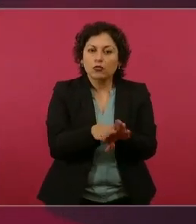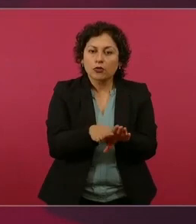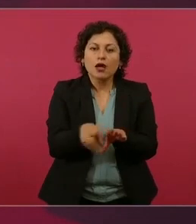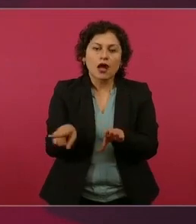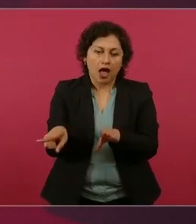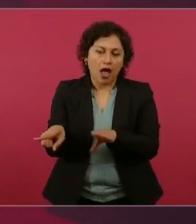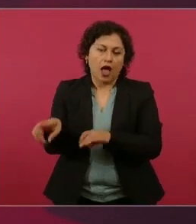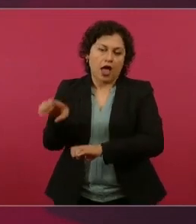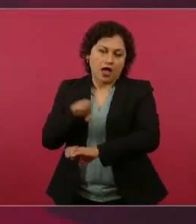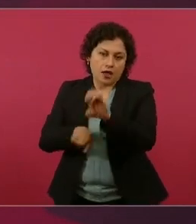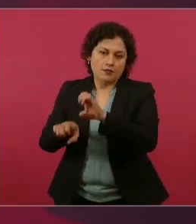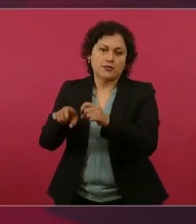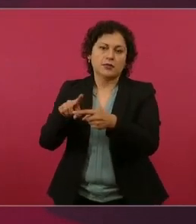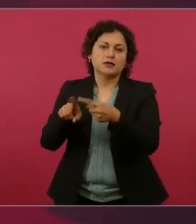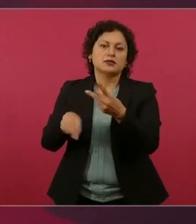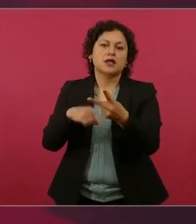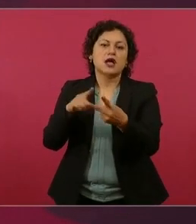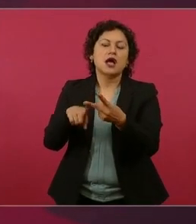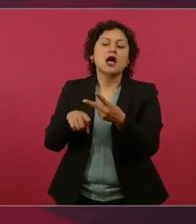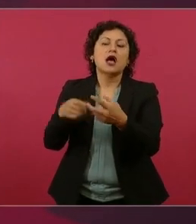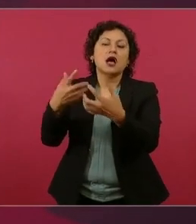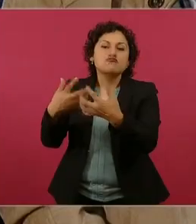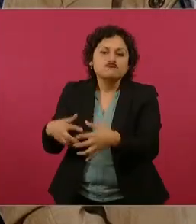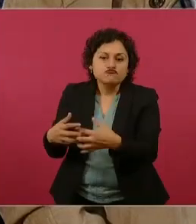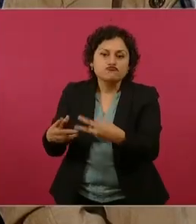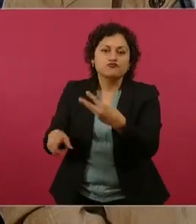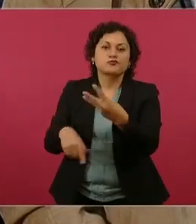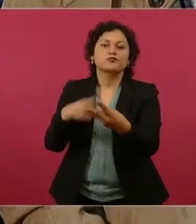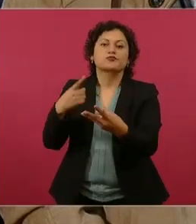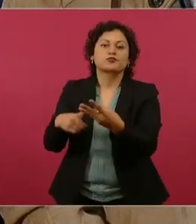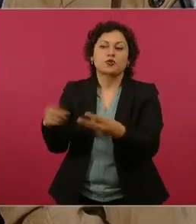de especialistas. Pero eso solamente son